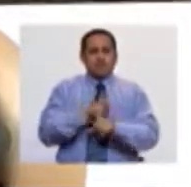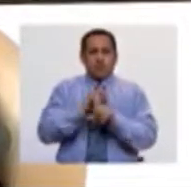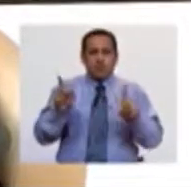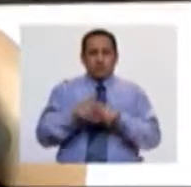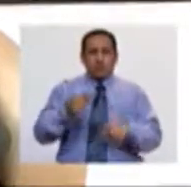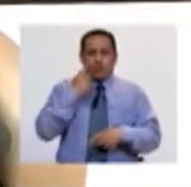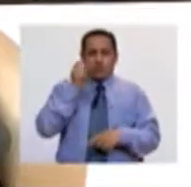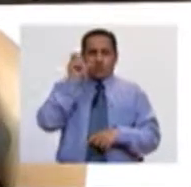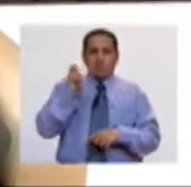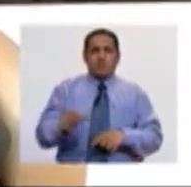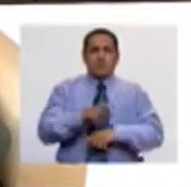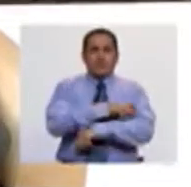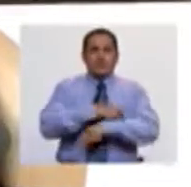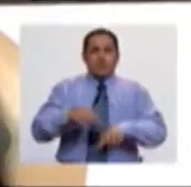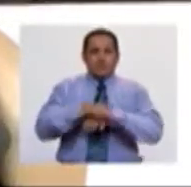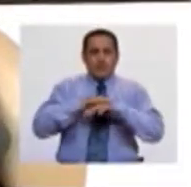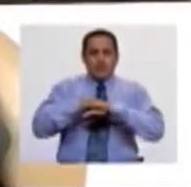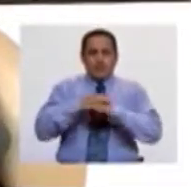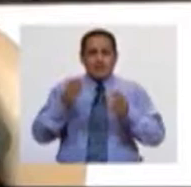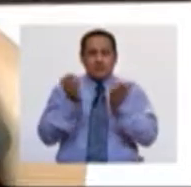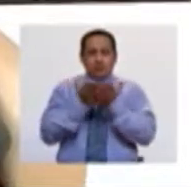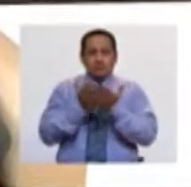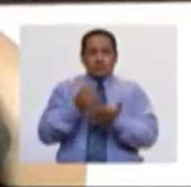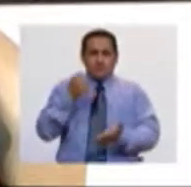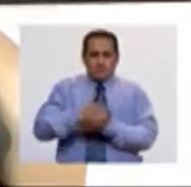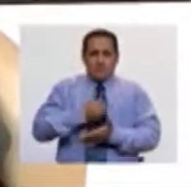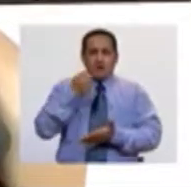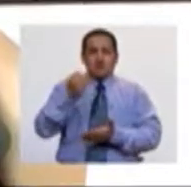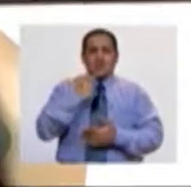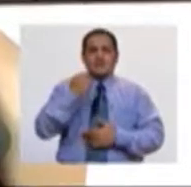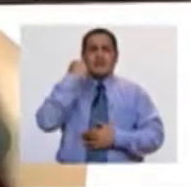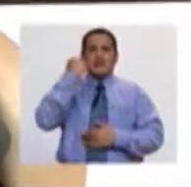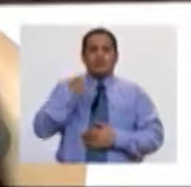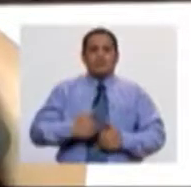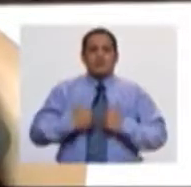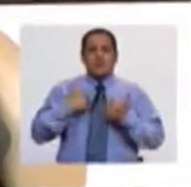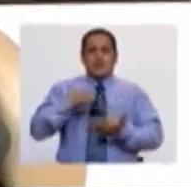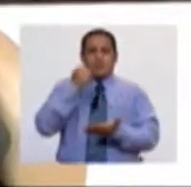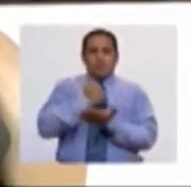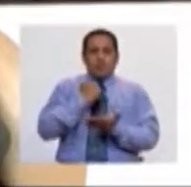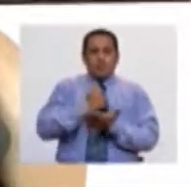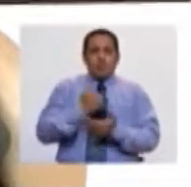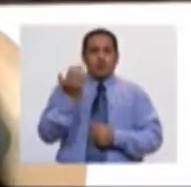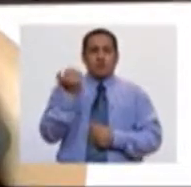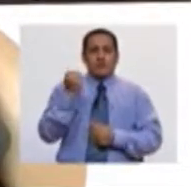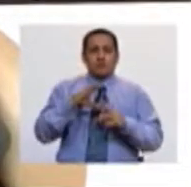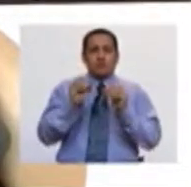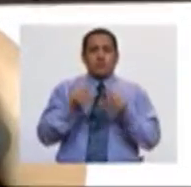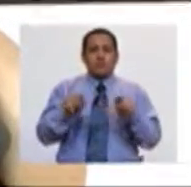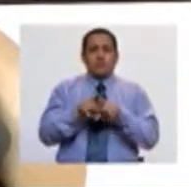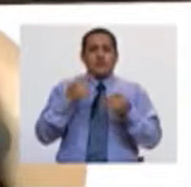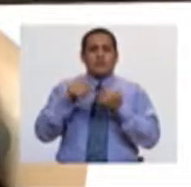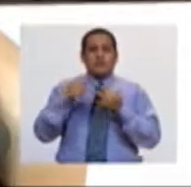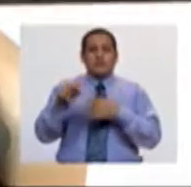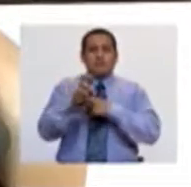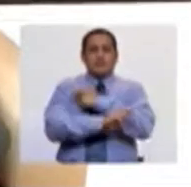reconocidas profesionalmente, que tengan un plan de carrera, que tengan un salario, que tengan derechos laborales, como lo han hecho muchos países.